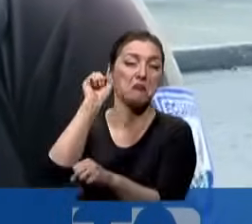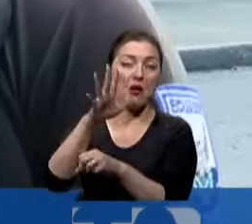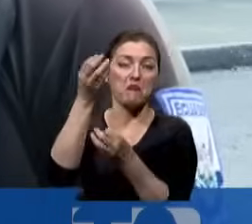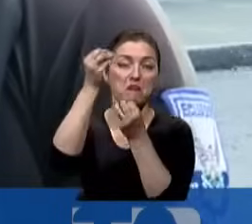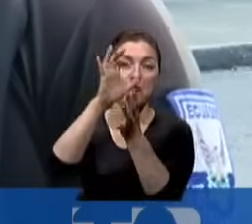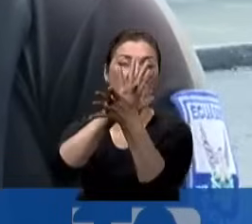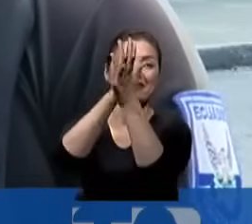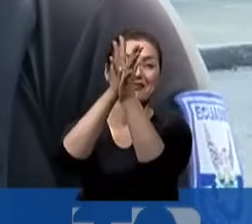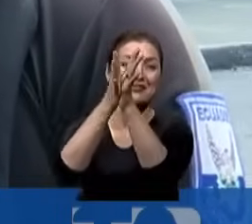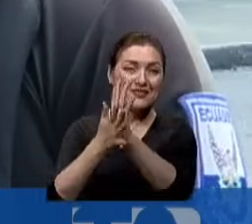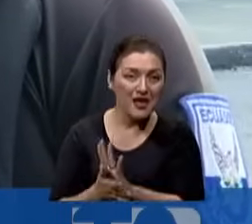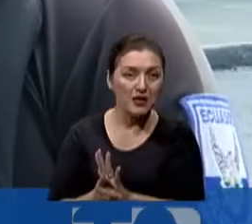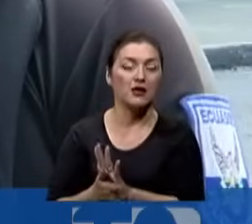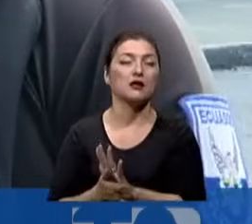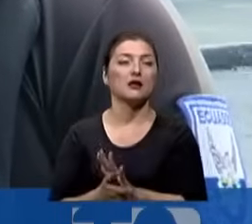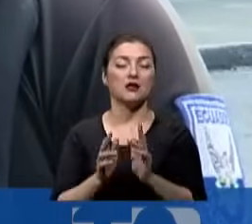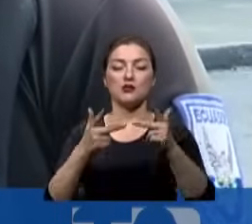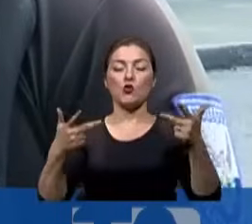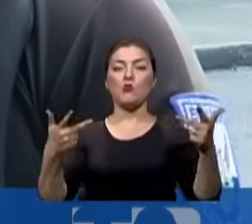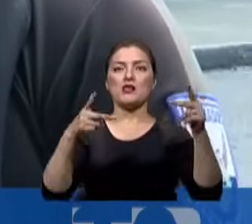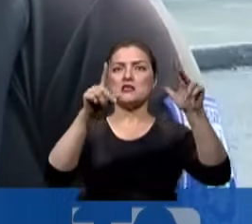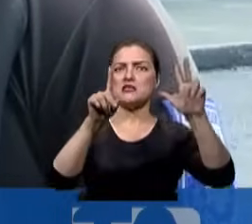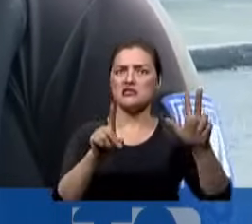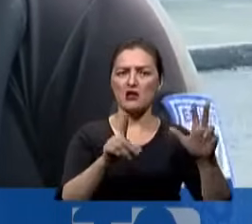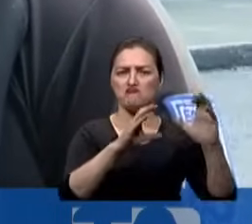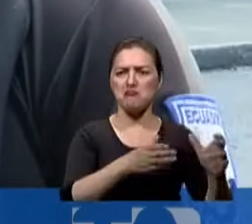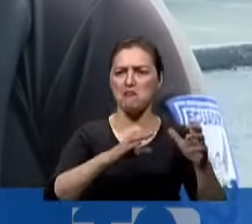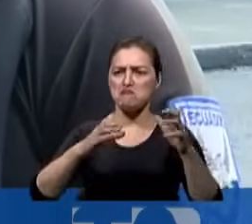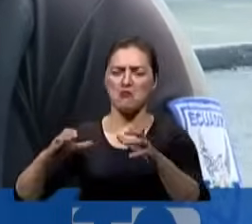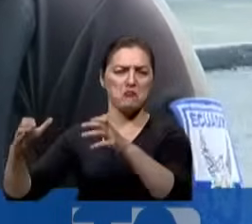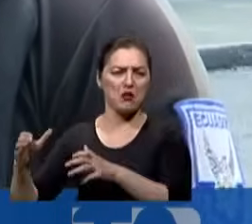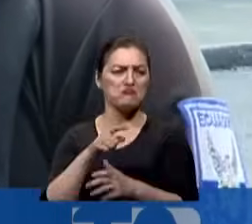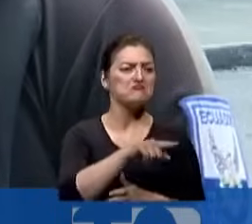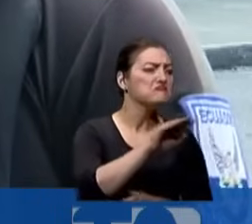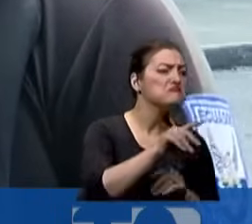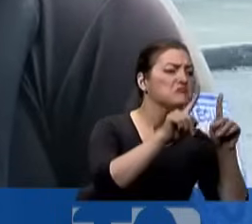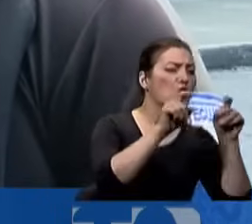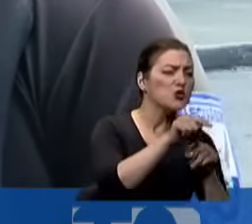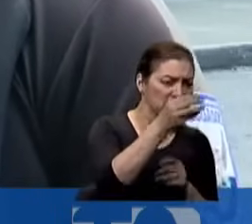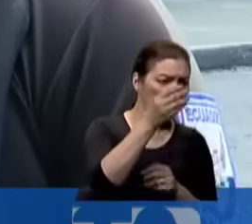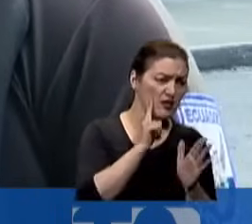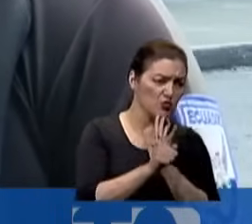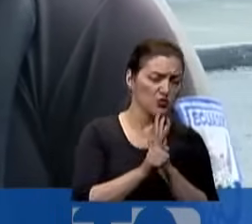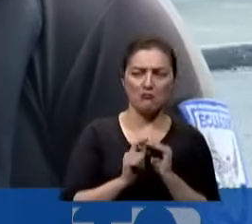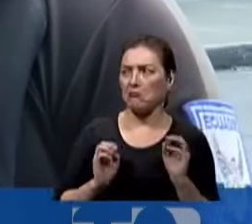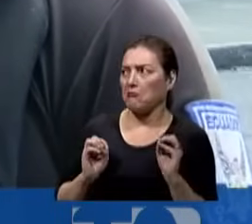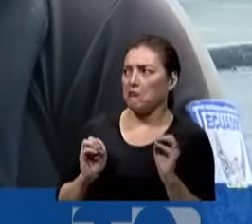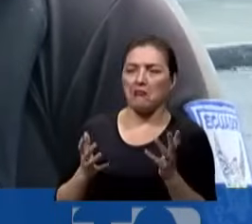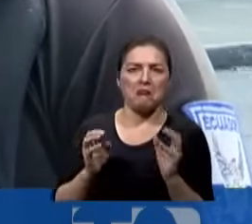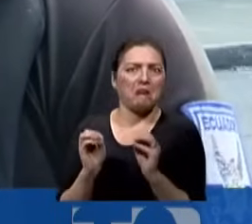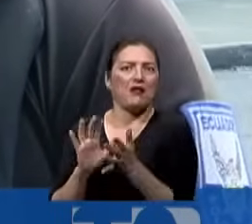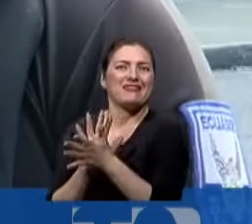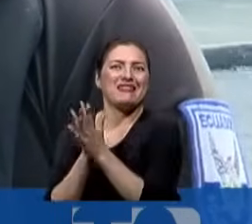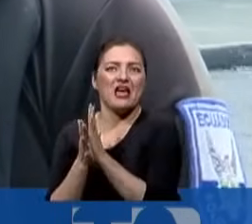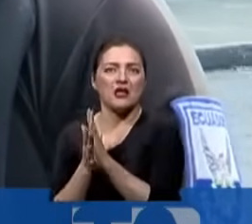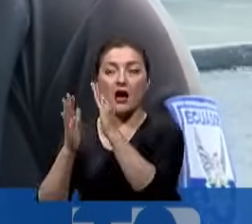del circuito Chillogallo. En cada uno de sus 6 subcircuitos que manejamos, en los chats comunitarios no se conoció. A las diferentes UPCs tampoco